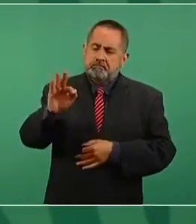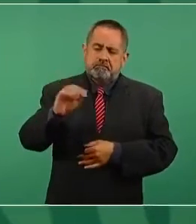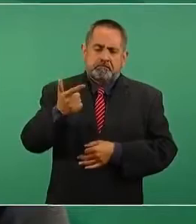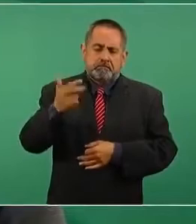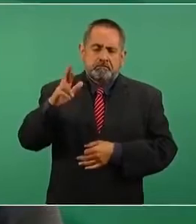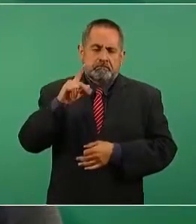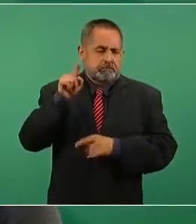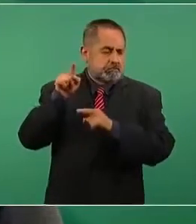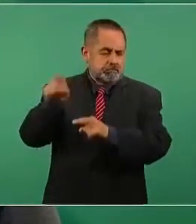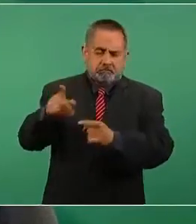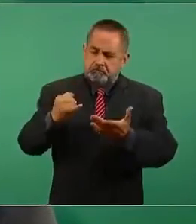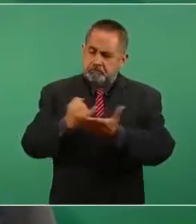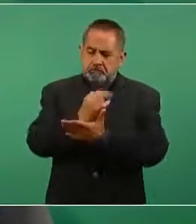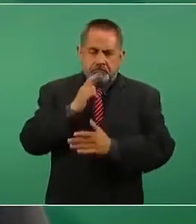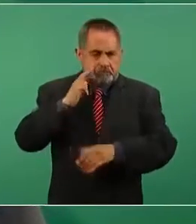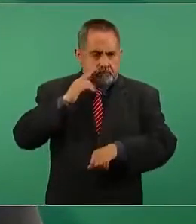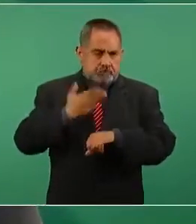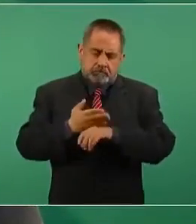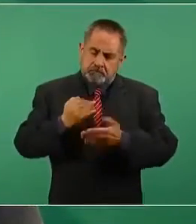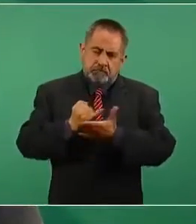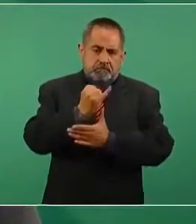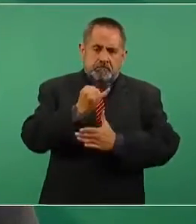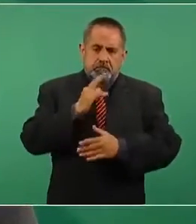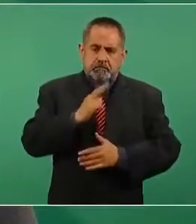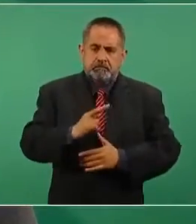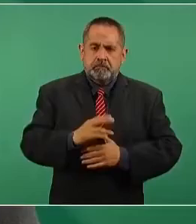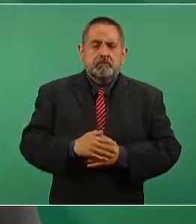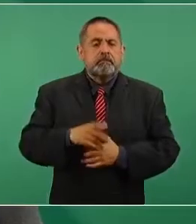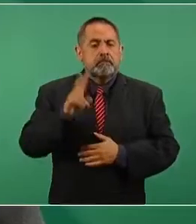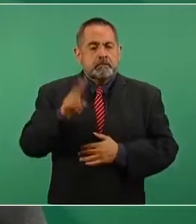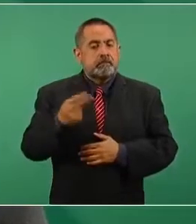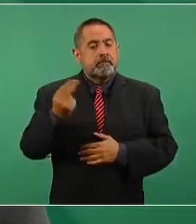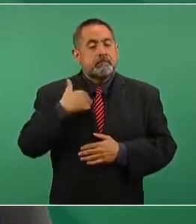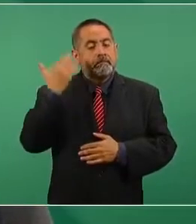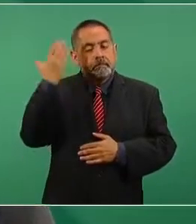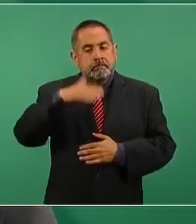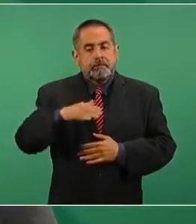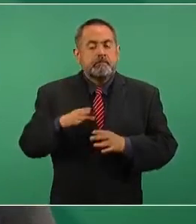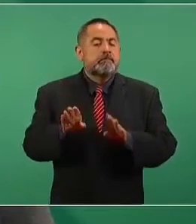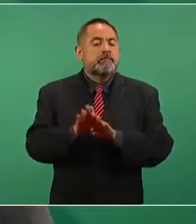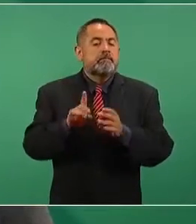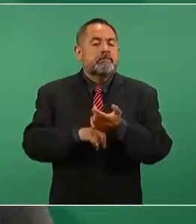que la Fiscalía resuelva y que además necesitamos saber